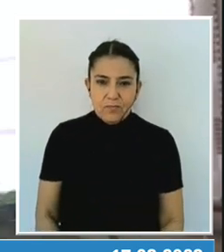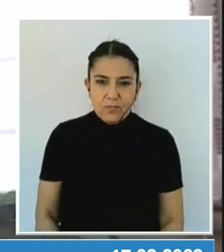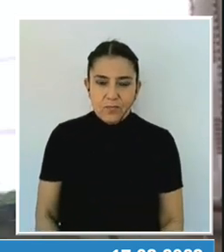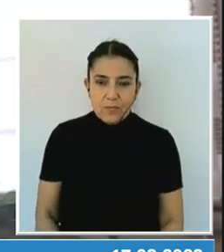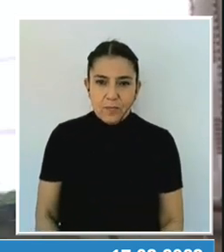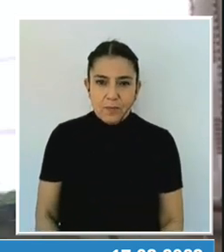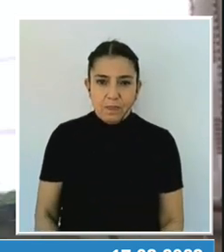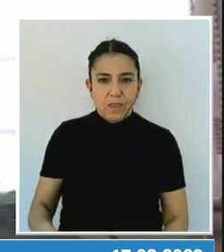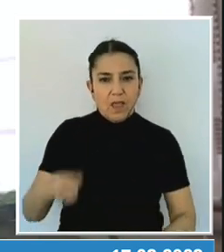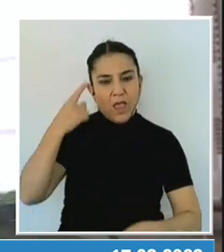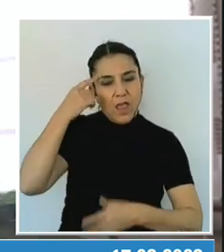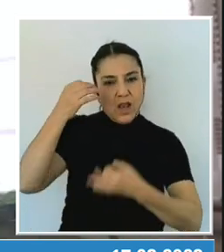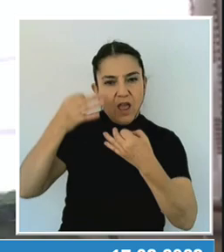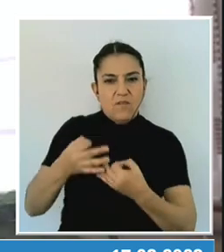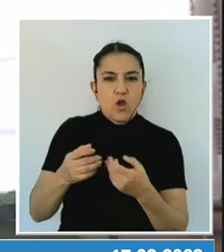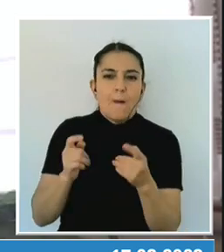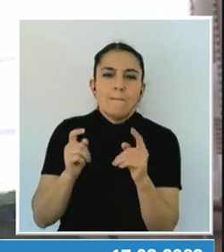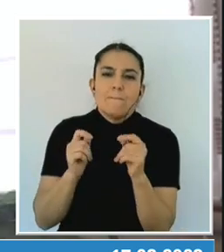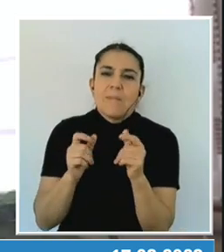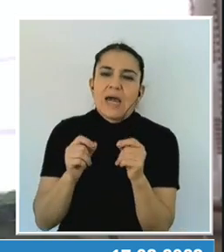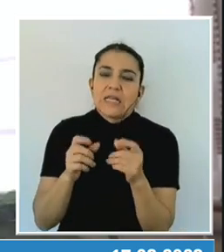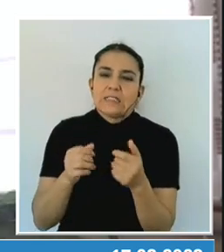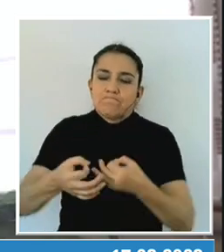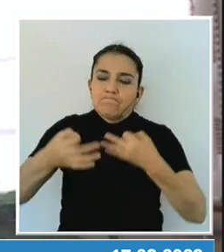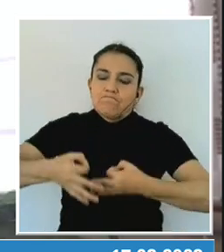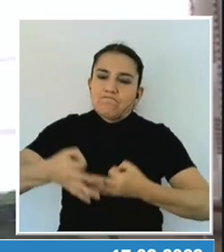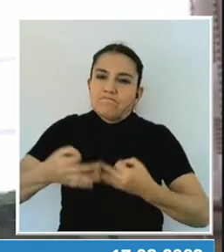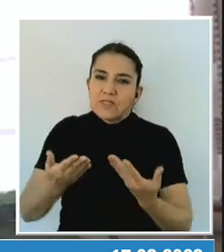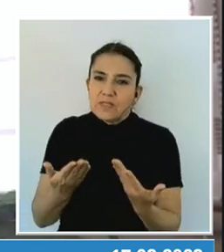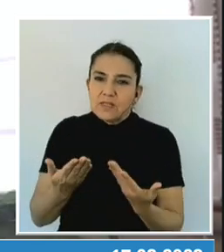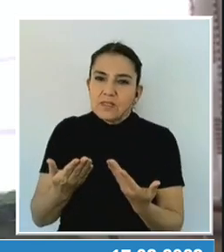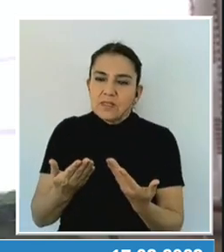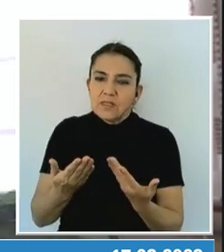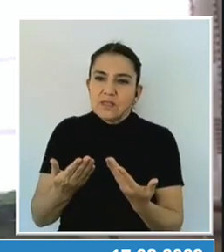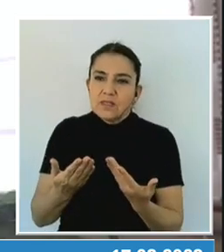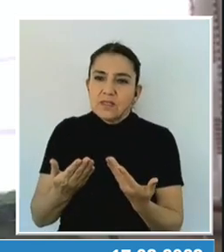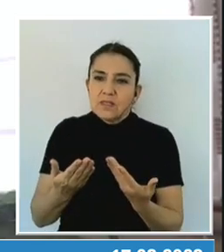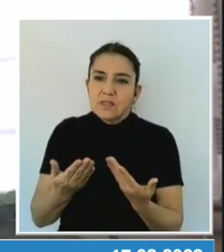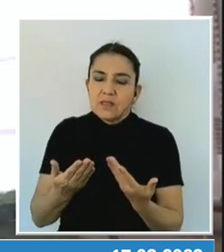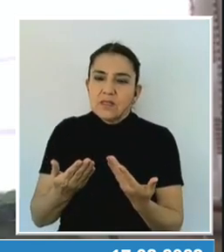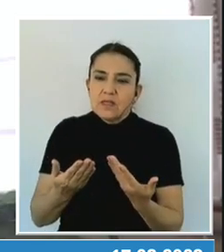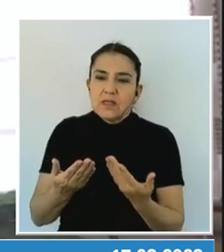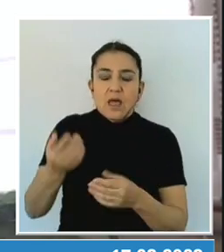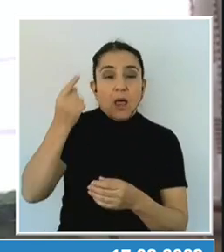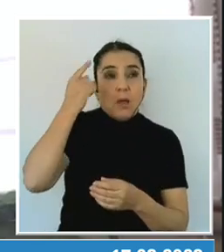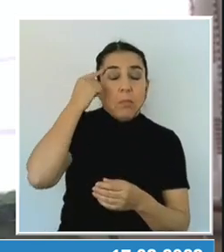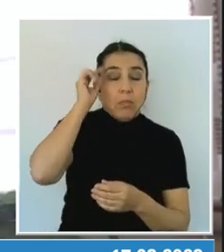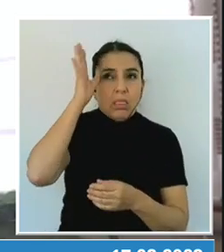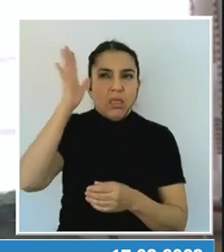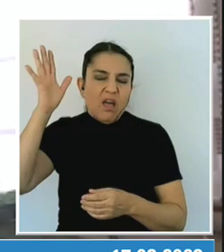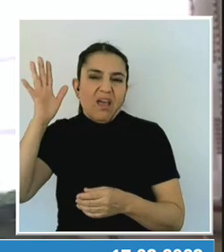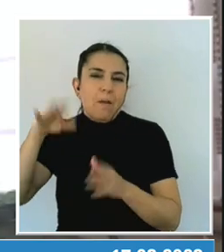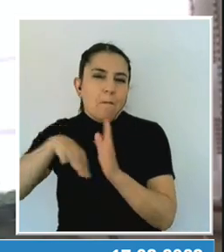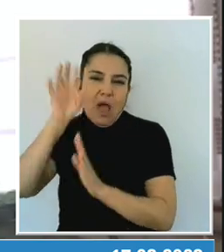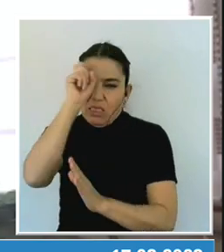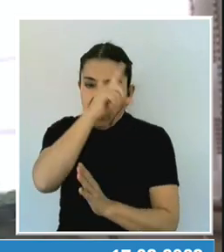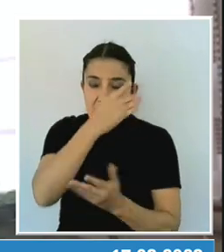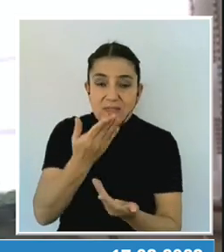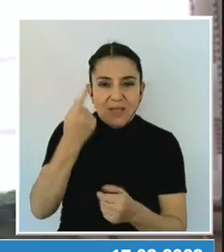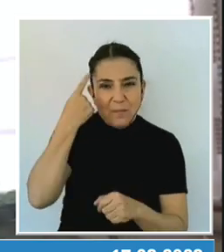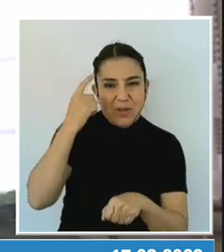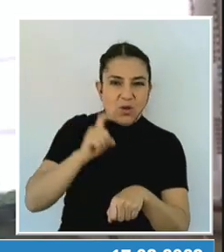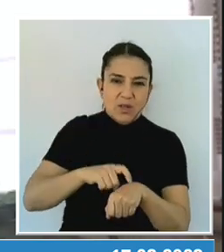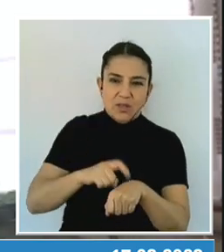parecen categóricas, ¿no? Se encubren cuestiones que son mucho más complejas, pero que por el tiempo uno no